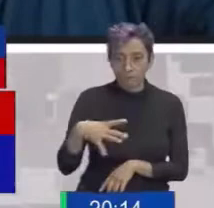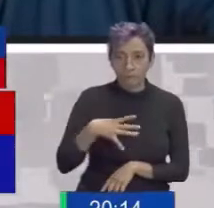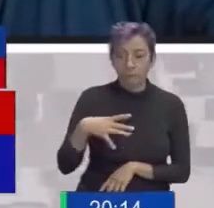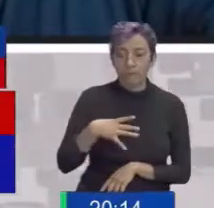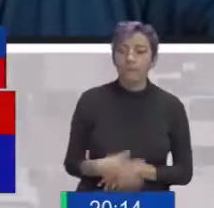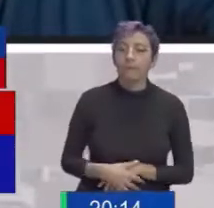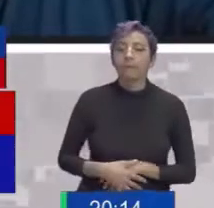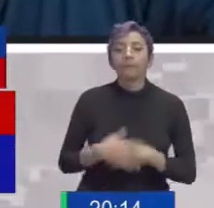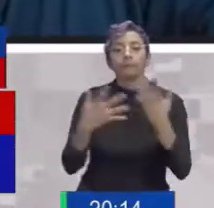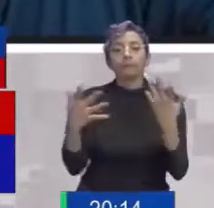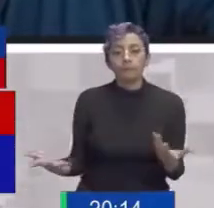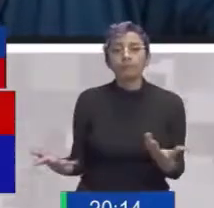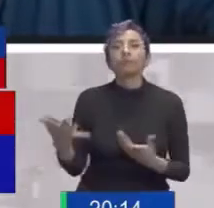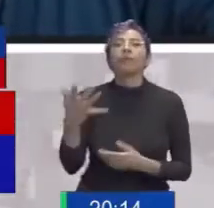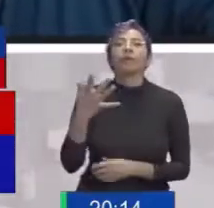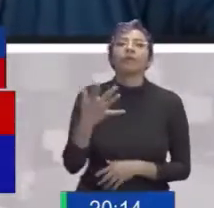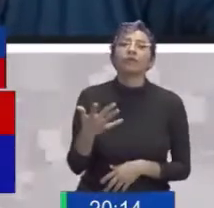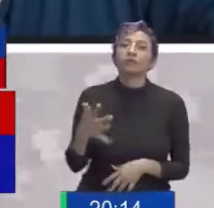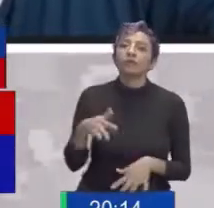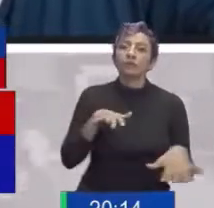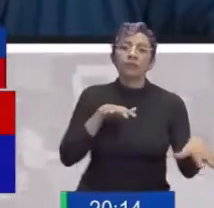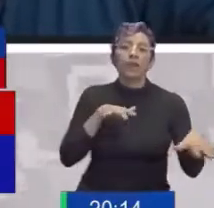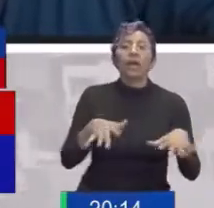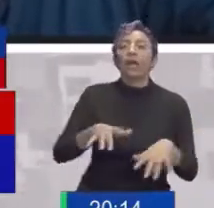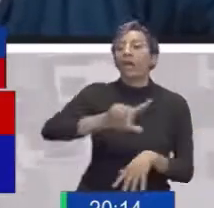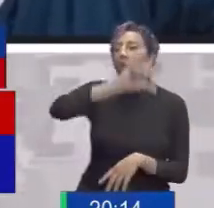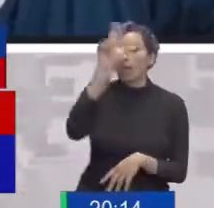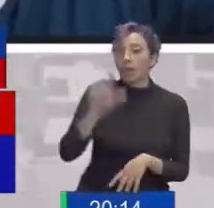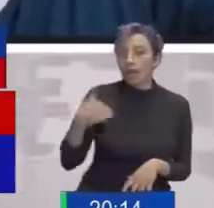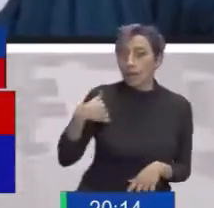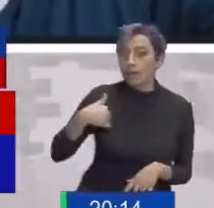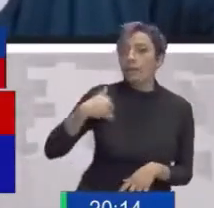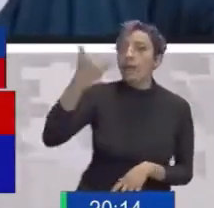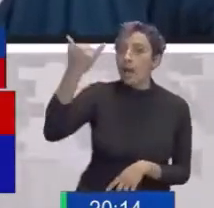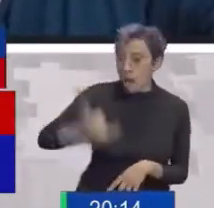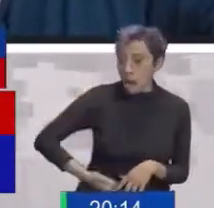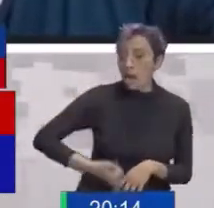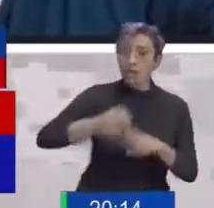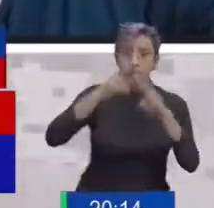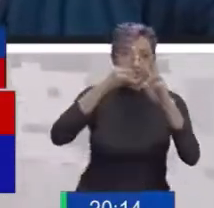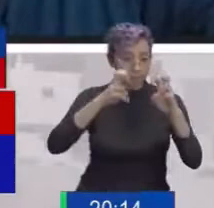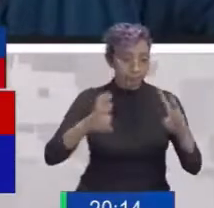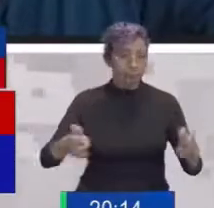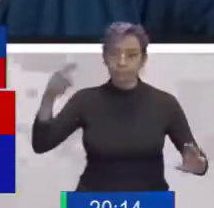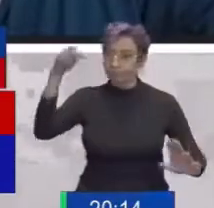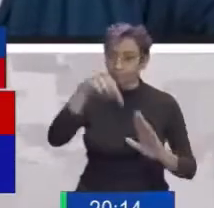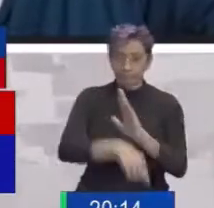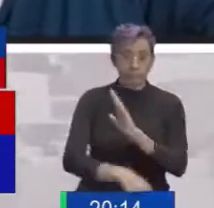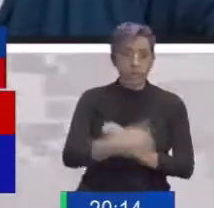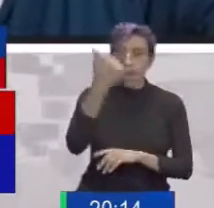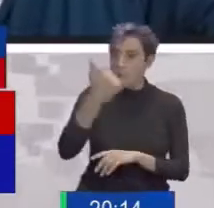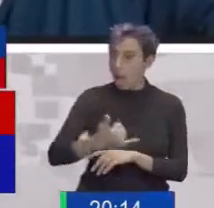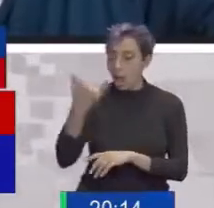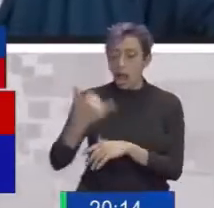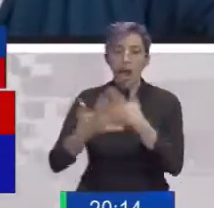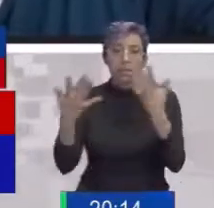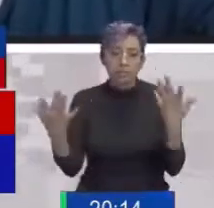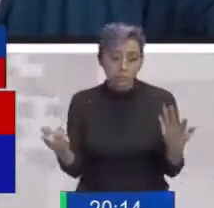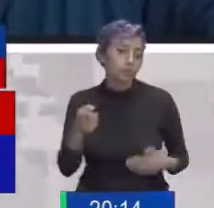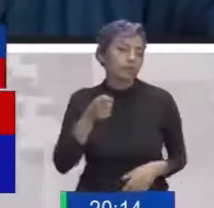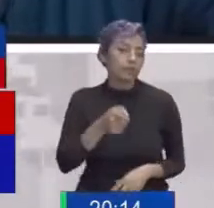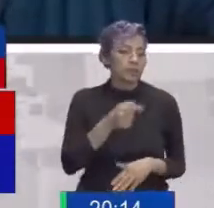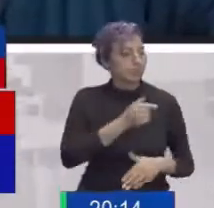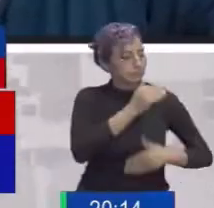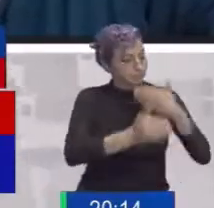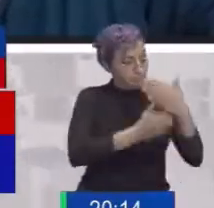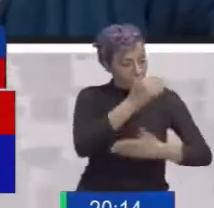de investigaciones que se han hecho en el país y que podrían hacerse en el país, por lo menos para tratar de encontrar una mejora en estas situaciones. Pero eso